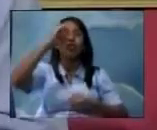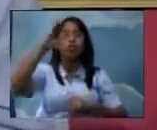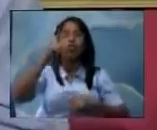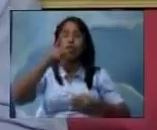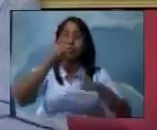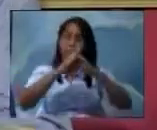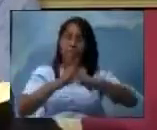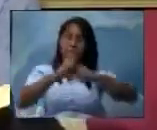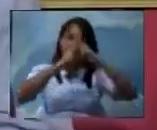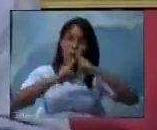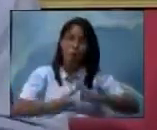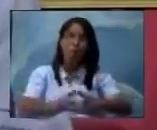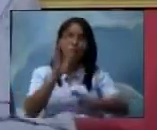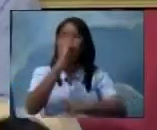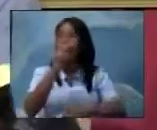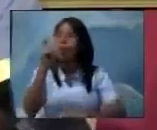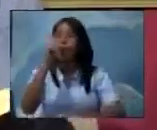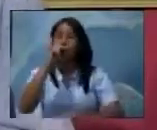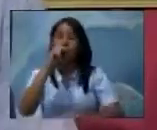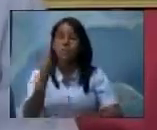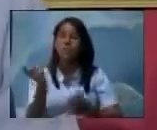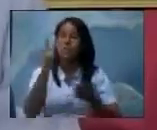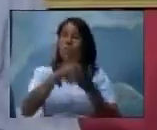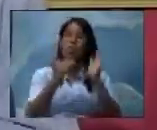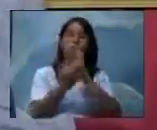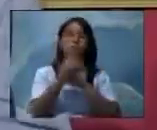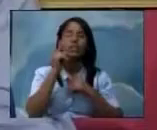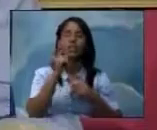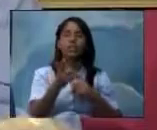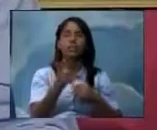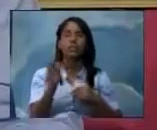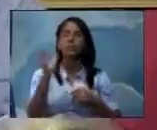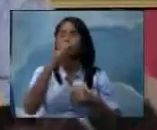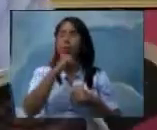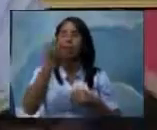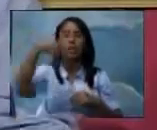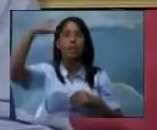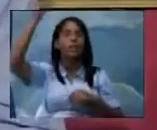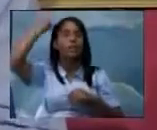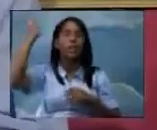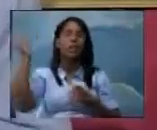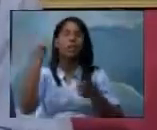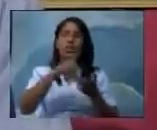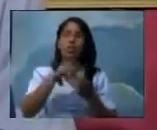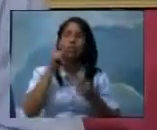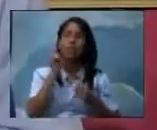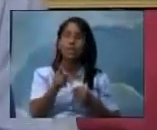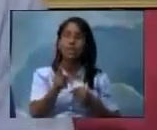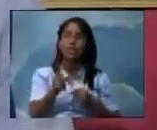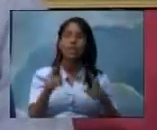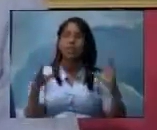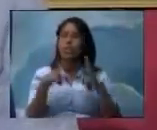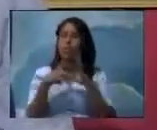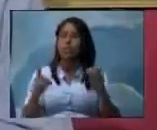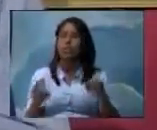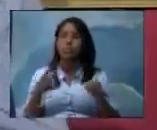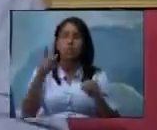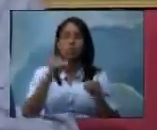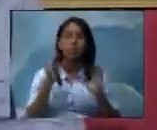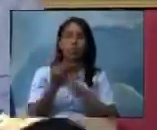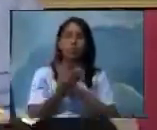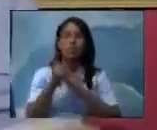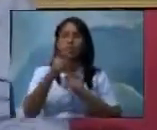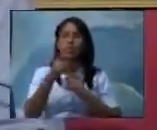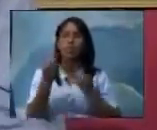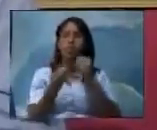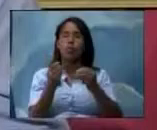te honra, no hay hombre que se levante contra ti. No hay reino que se levante contra ti. Todo lo